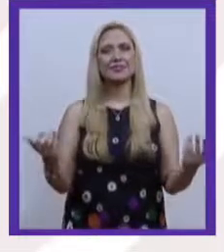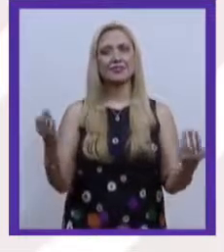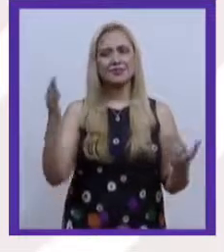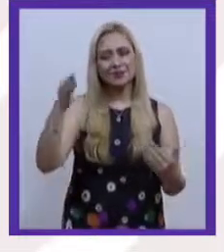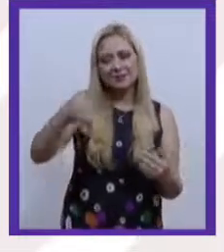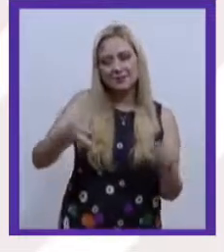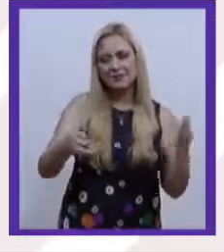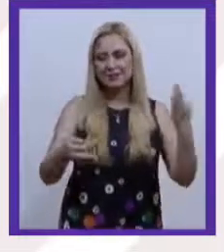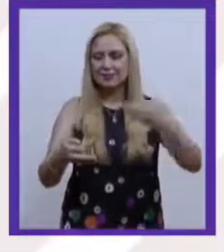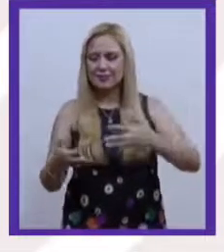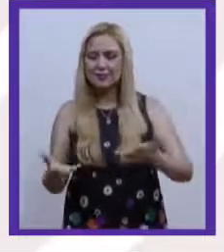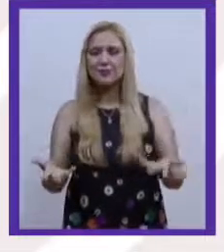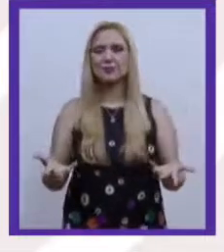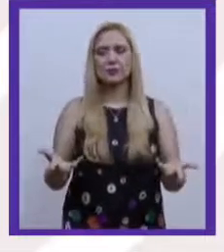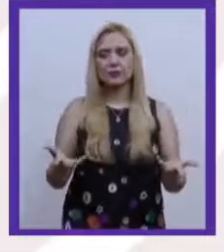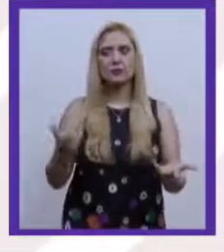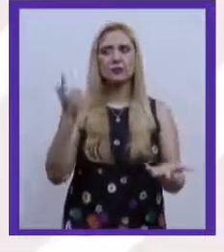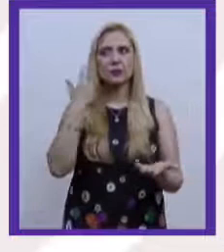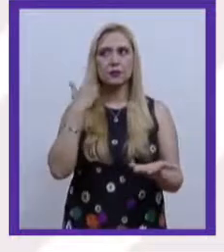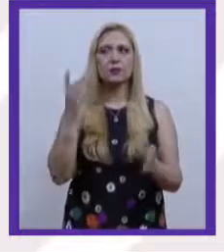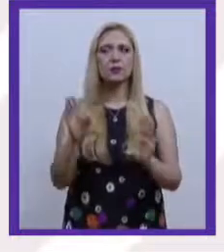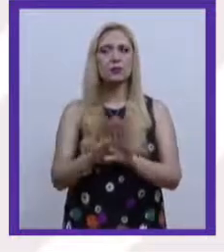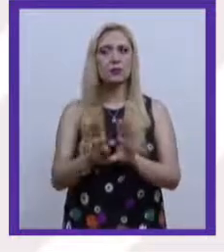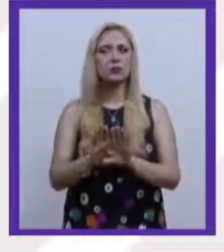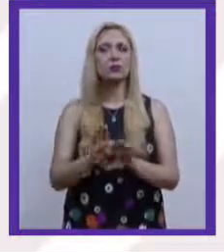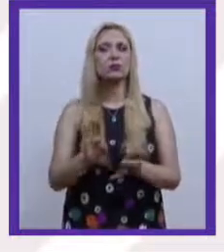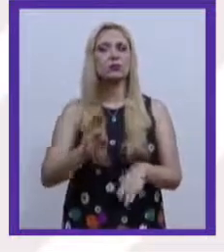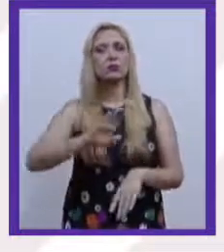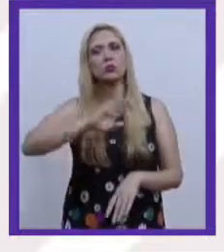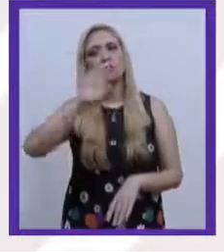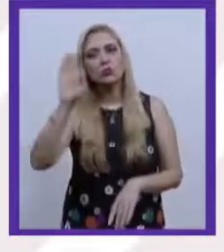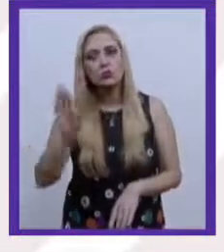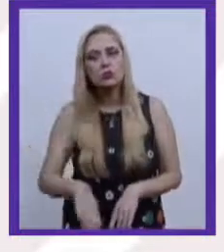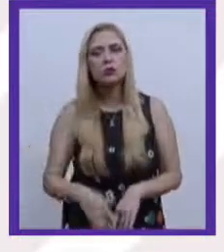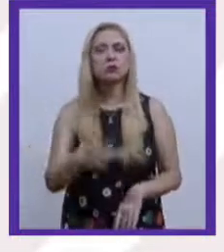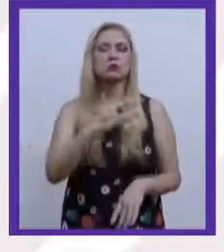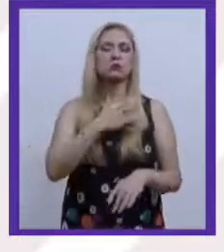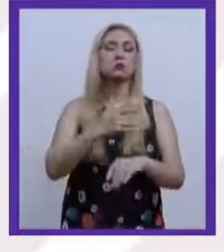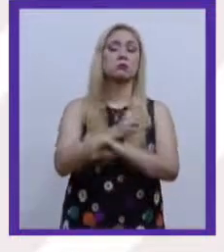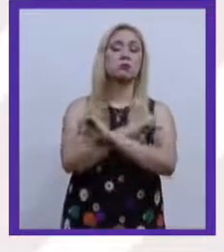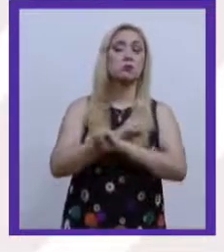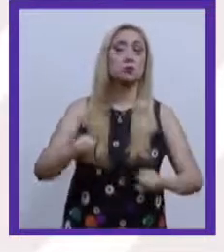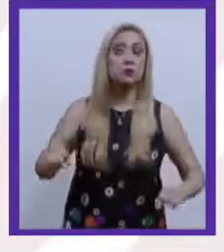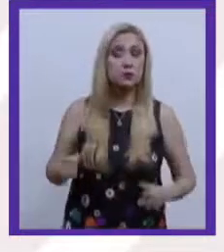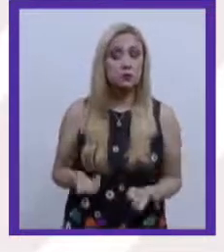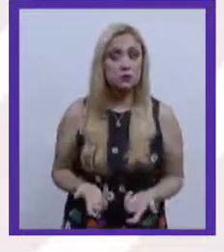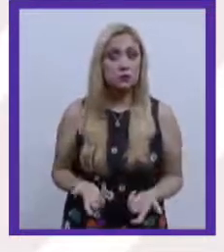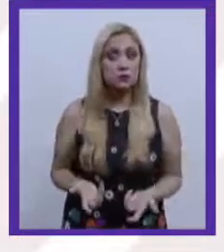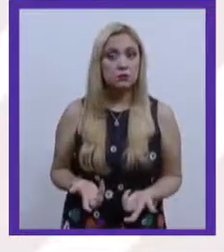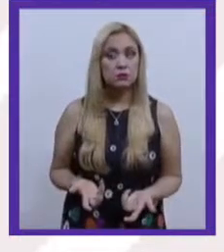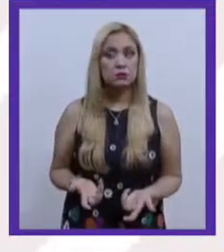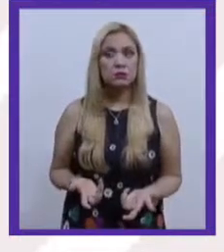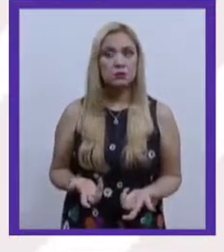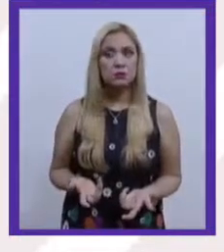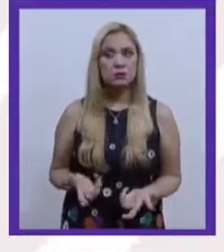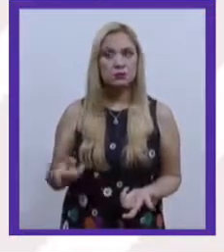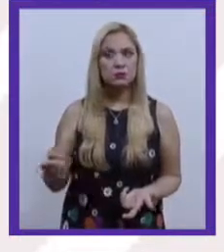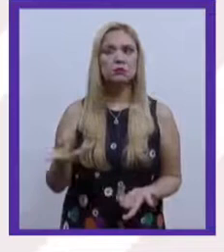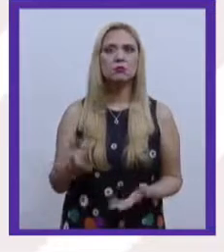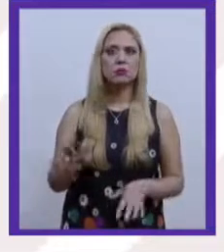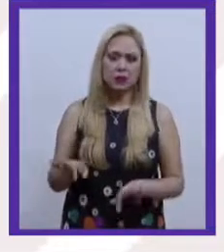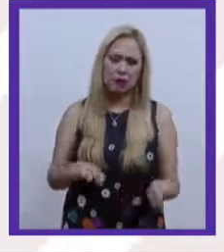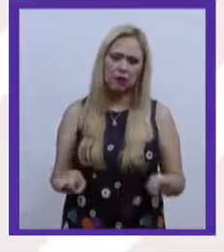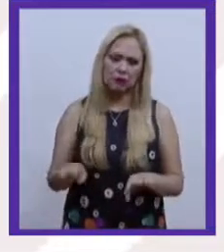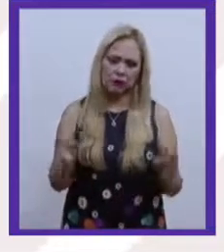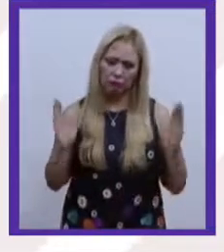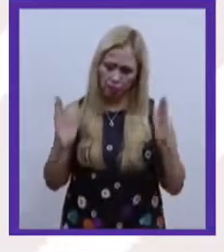reducir sus muertes, ¿no? Morir por infartos, digamos, tantos problemas